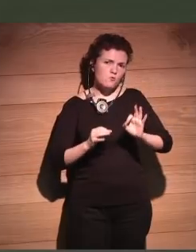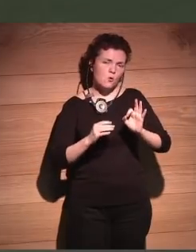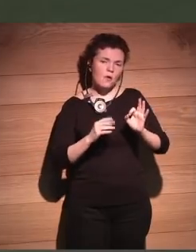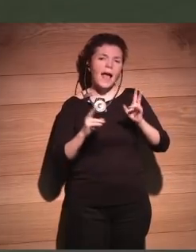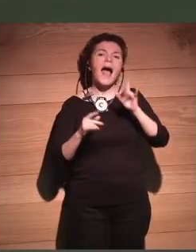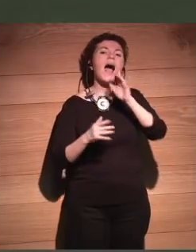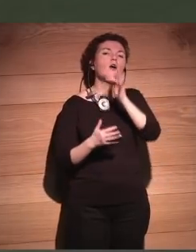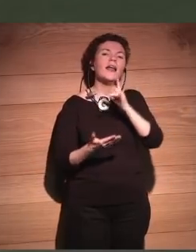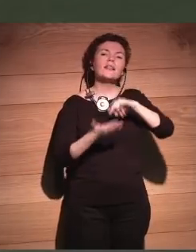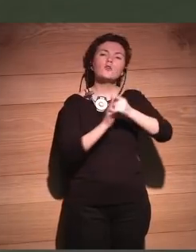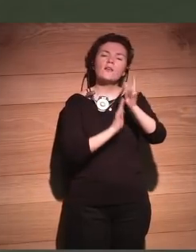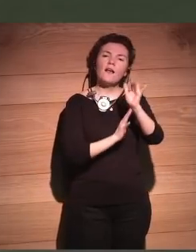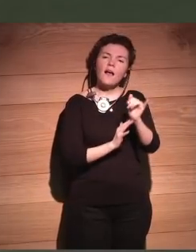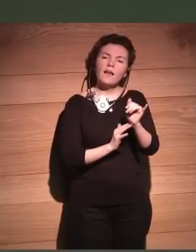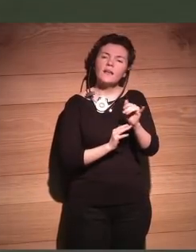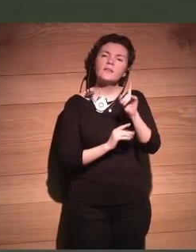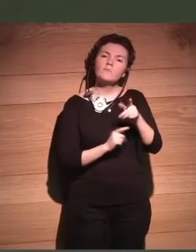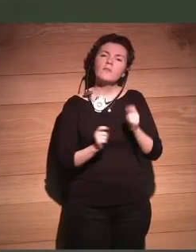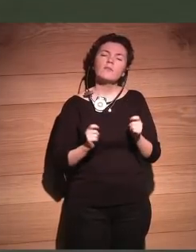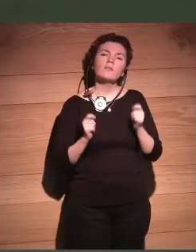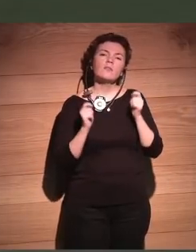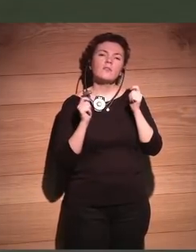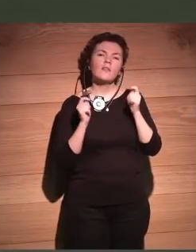Hay tecnologías que también dan,